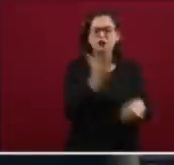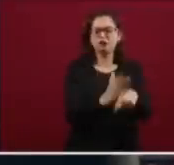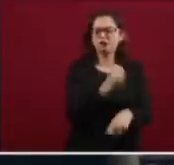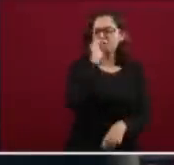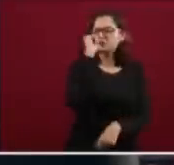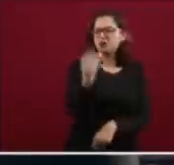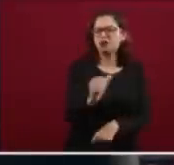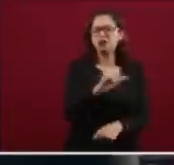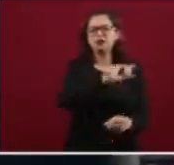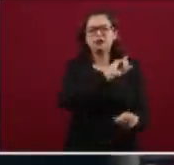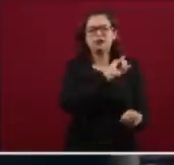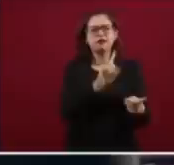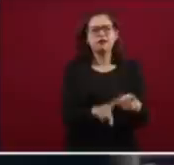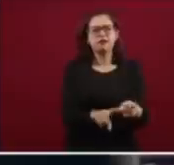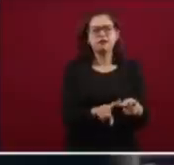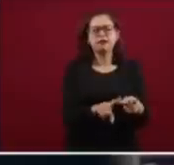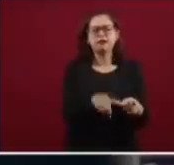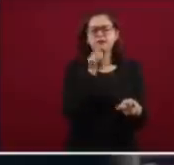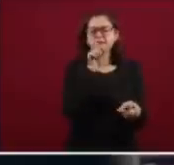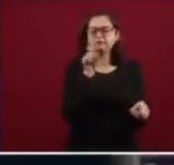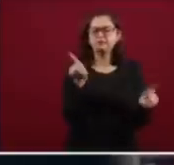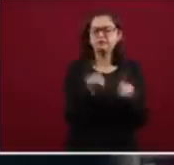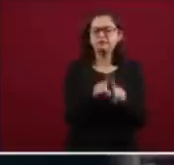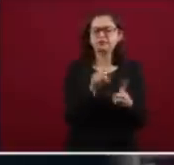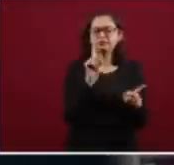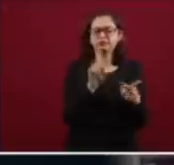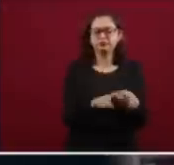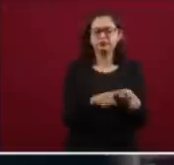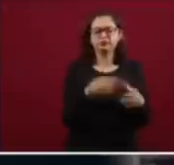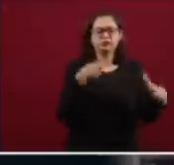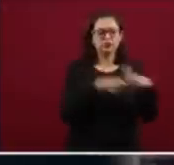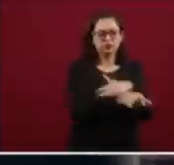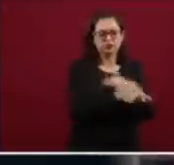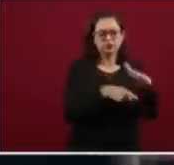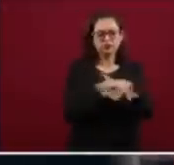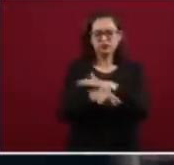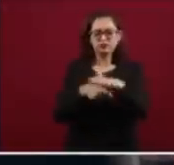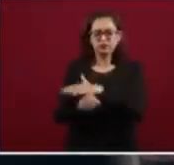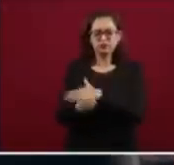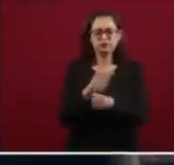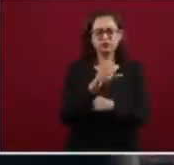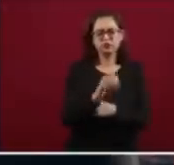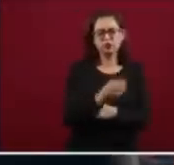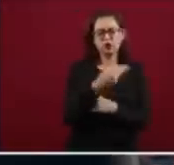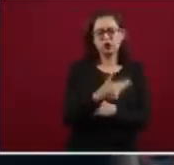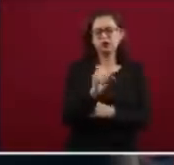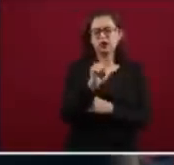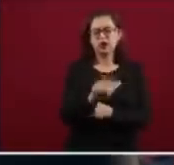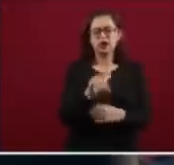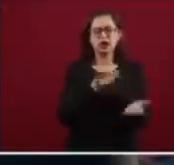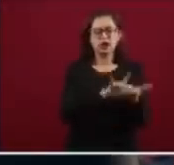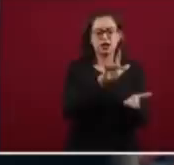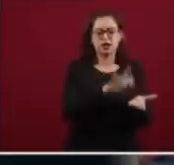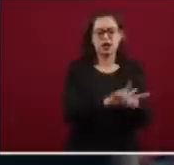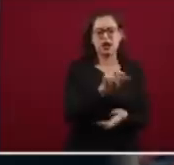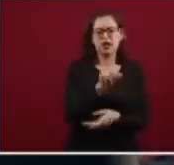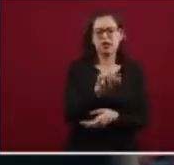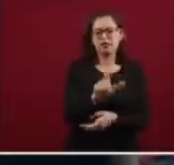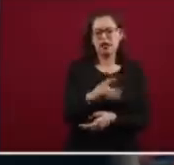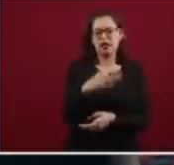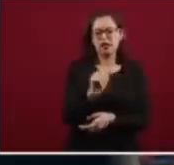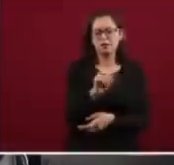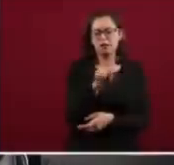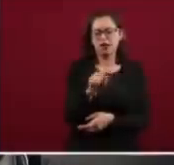bateó las acusaciones de financiamiento ilegal por ejemplo de hl a la campaña del mazo